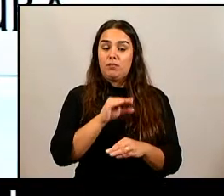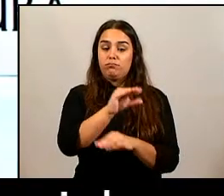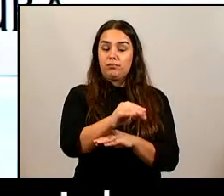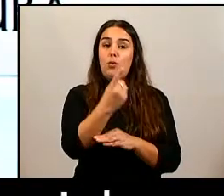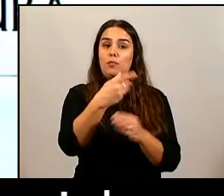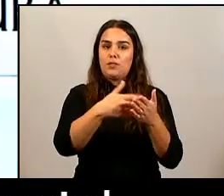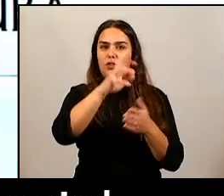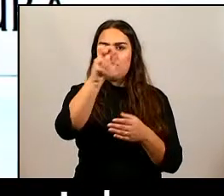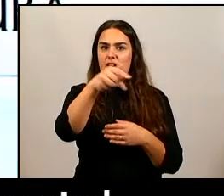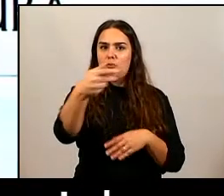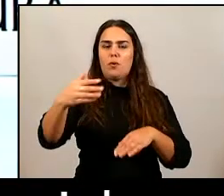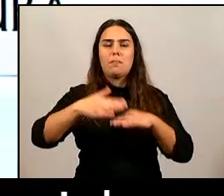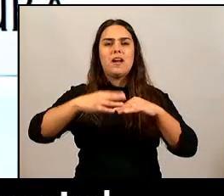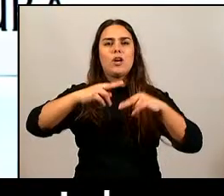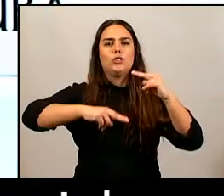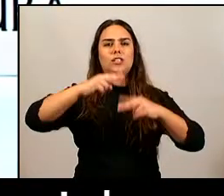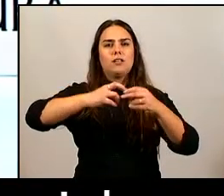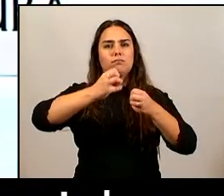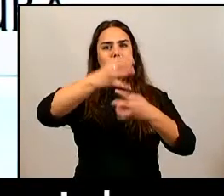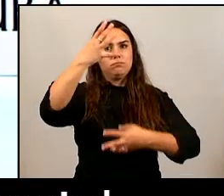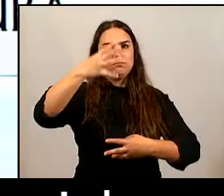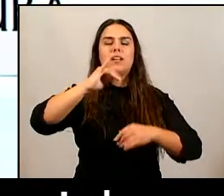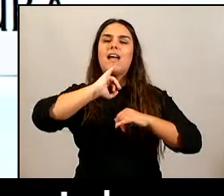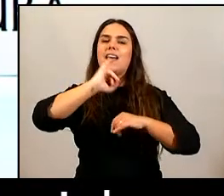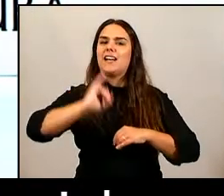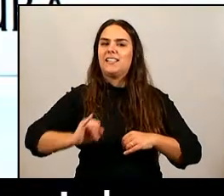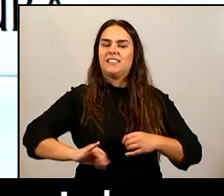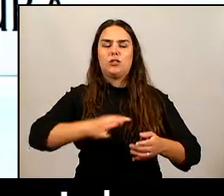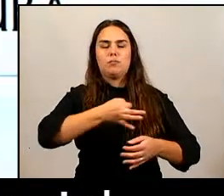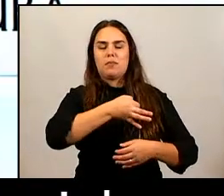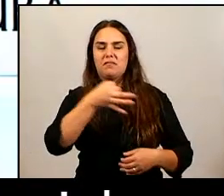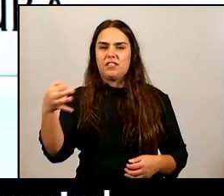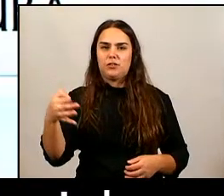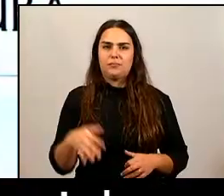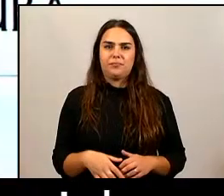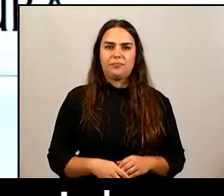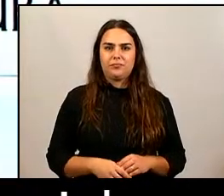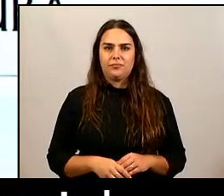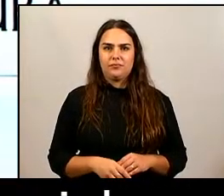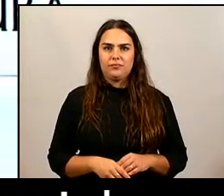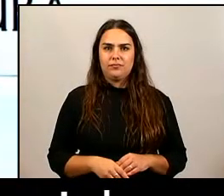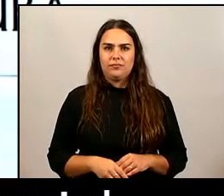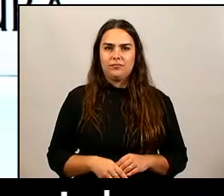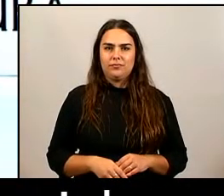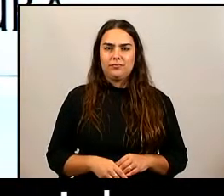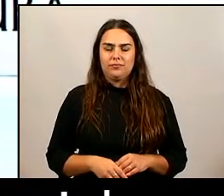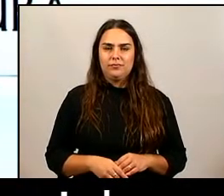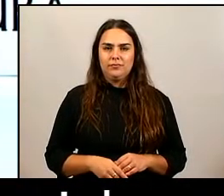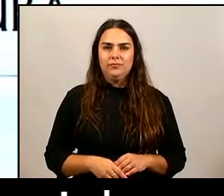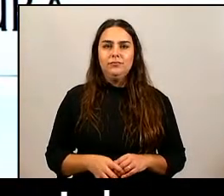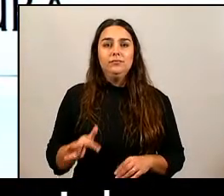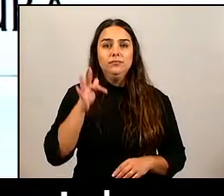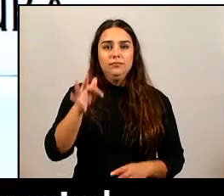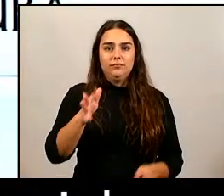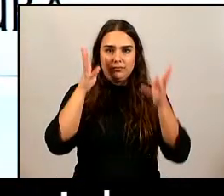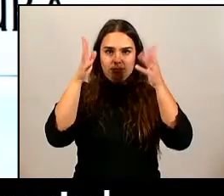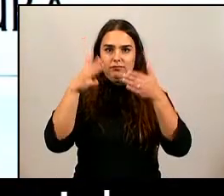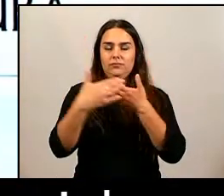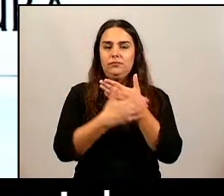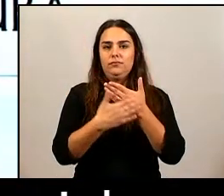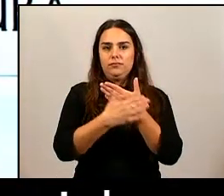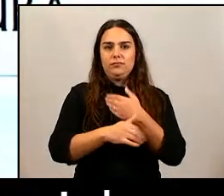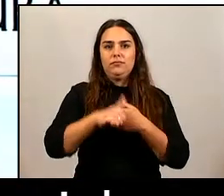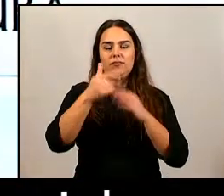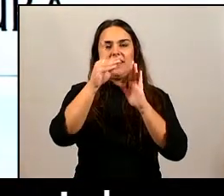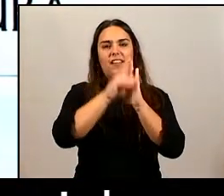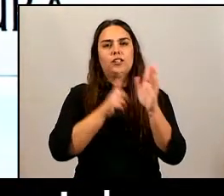euros para la construcción de edificios energéticamente eficientes. Y, además, el Consejo de Gobierno ha autorizado el decreto